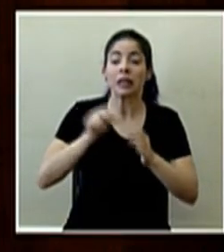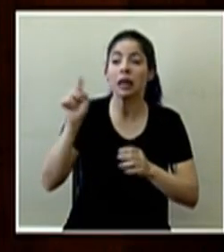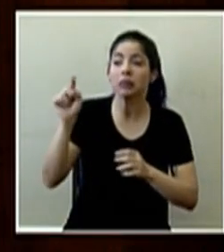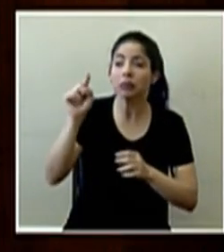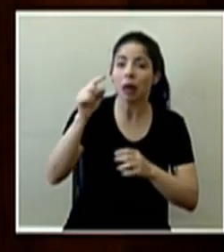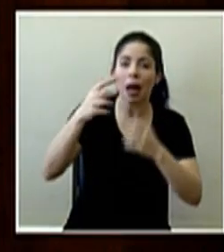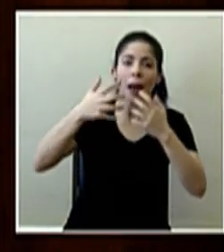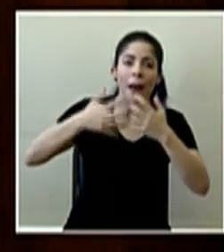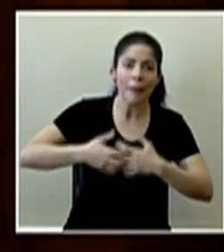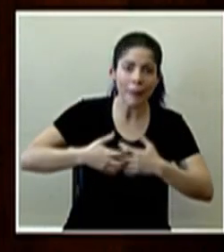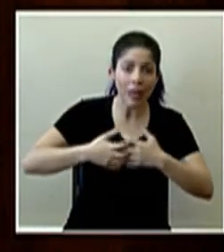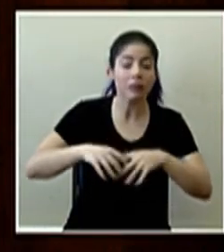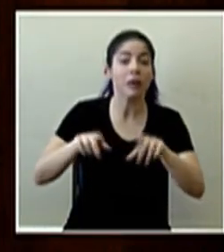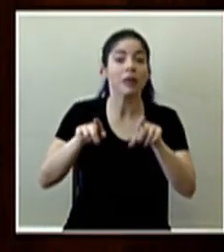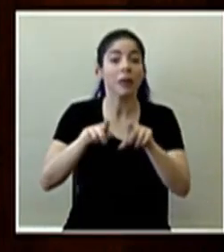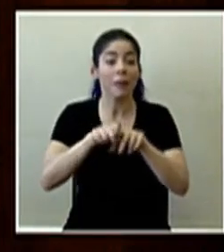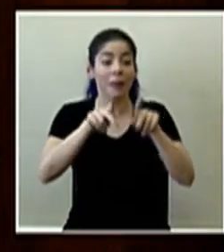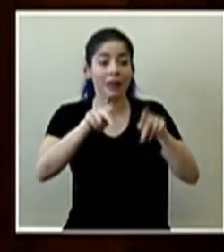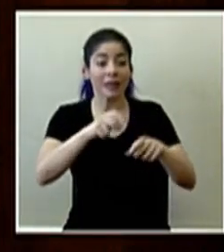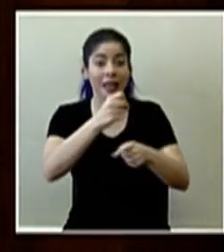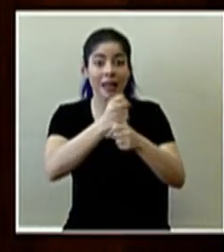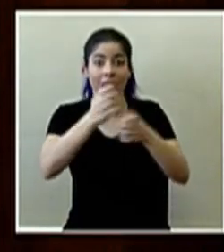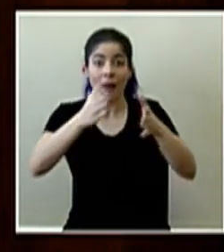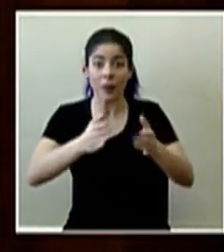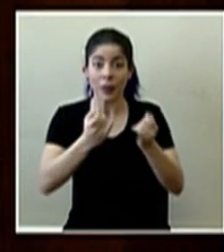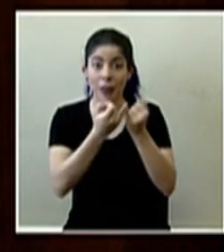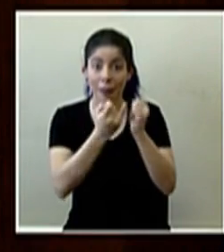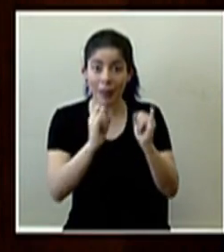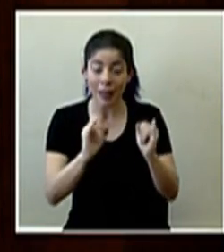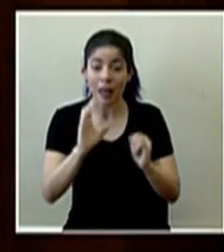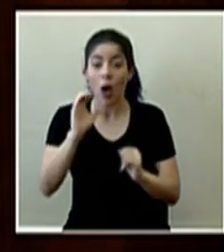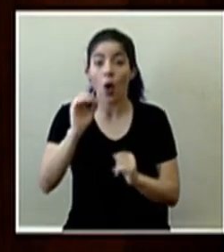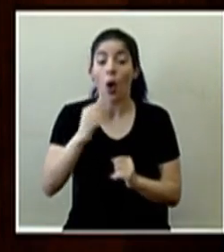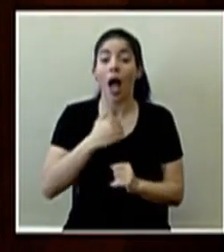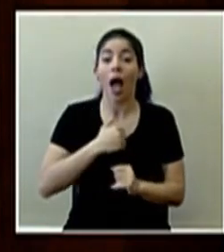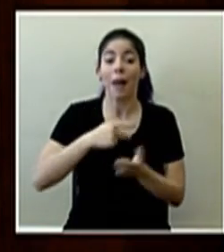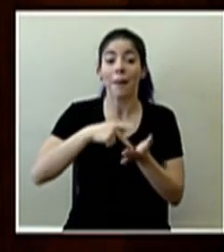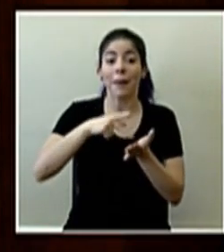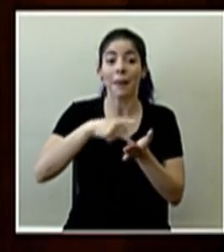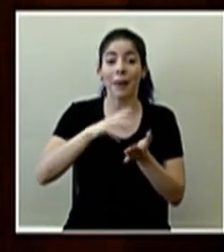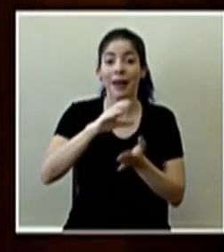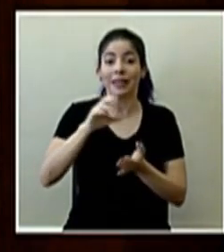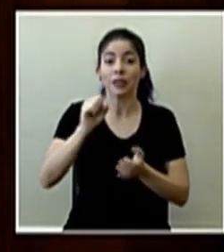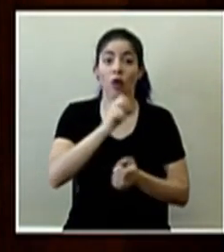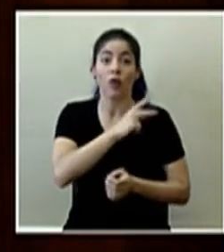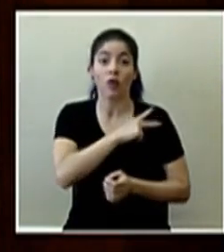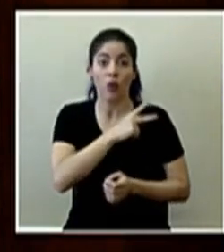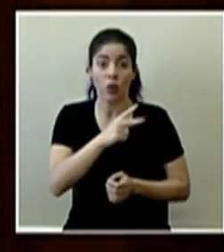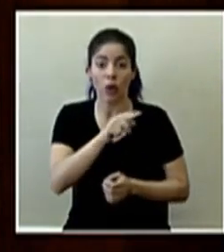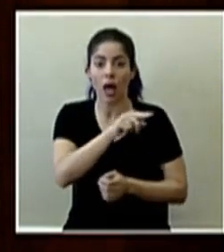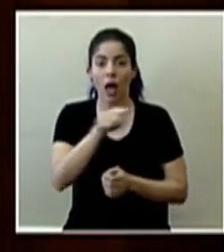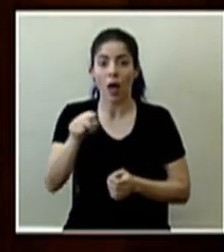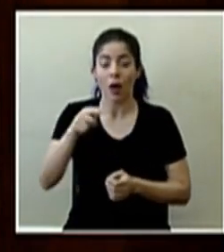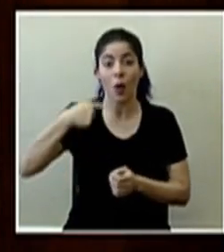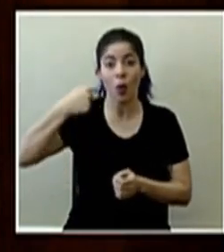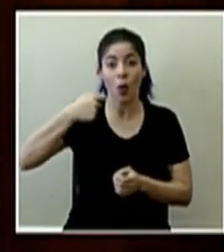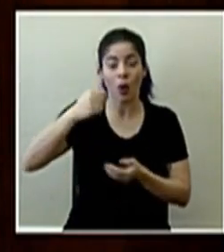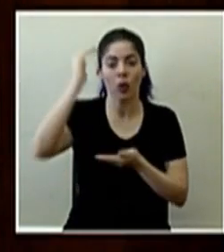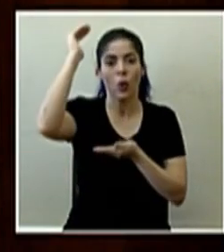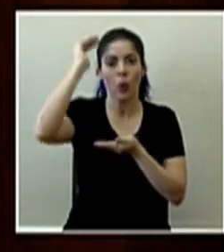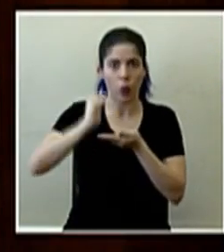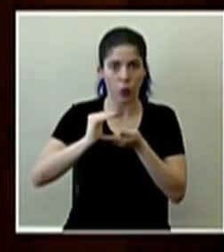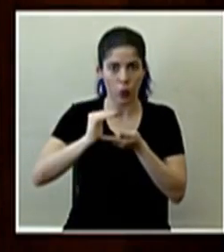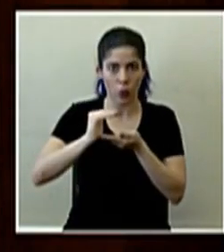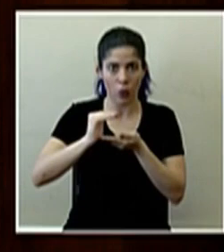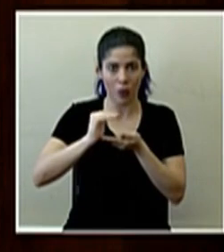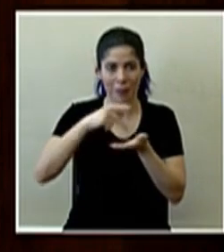empresas, pero además que trabajadores independientes y asegurados voluntarios reduzcan sus cuotas